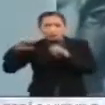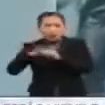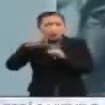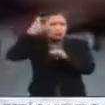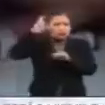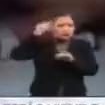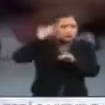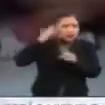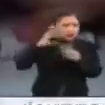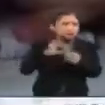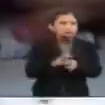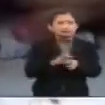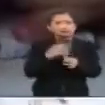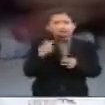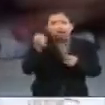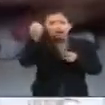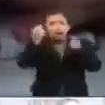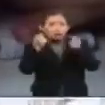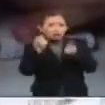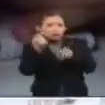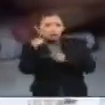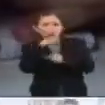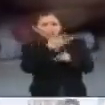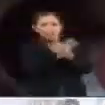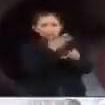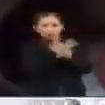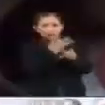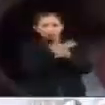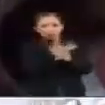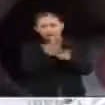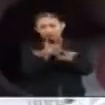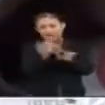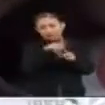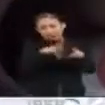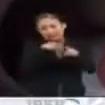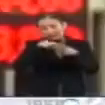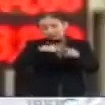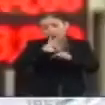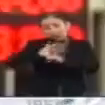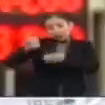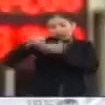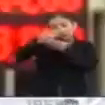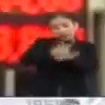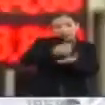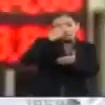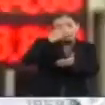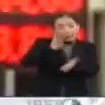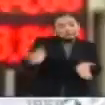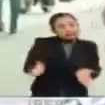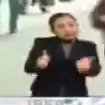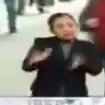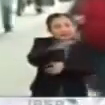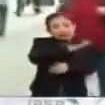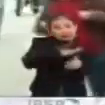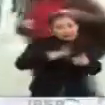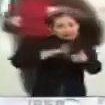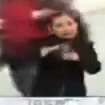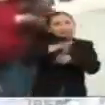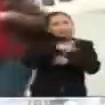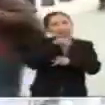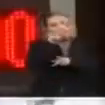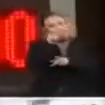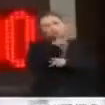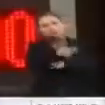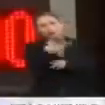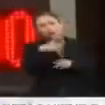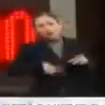con China y alguna con Estados Unidos. Entonces, esa diversidad le puede ayudar precisamente en un contexto en